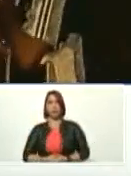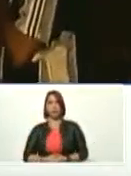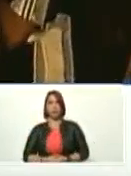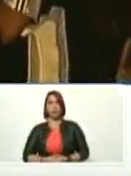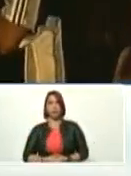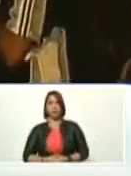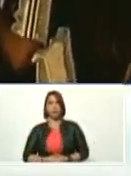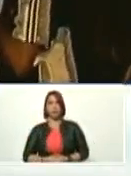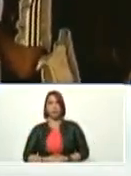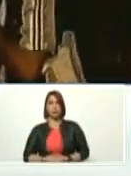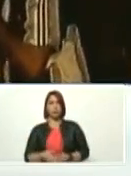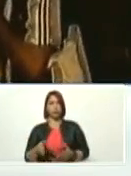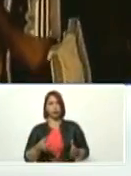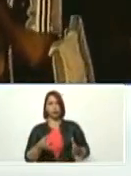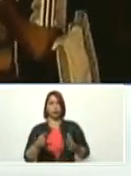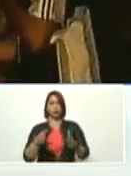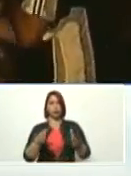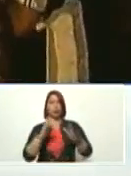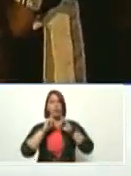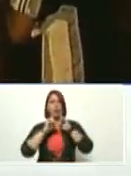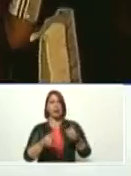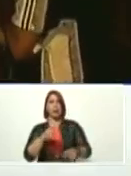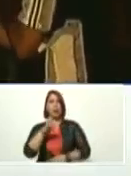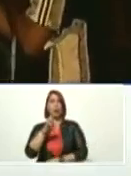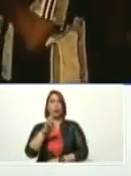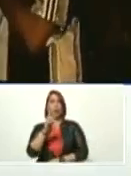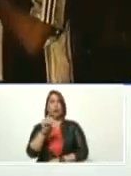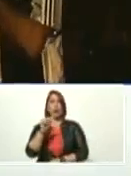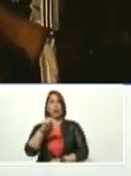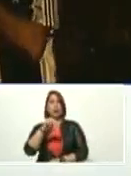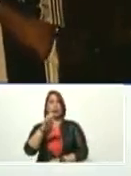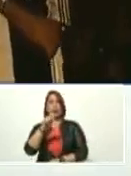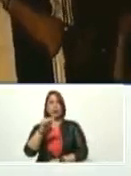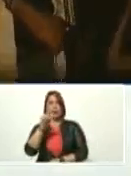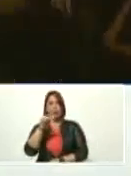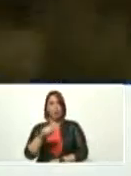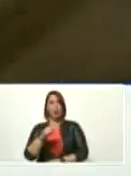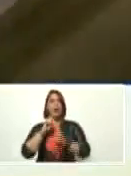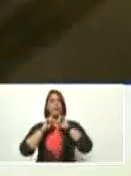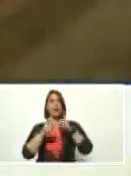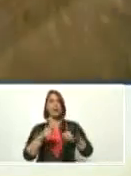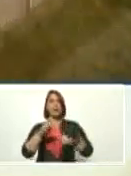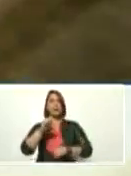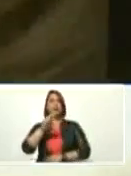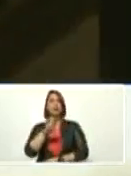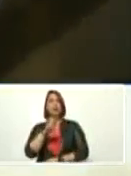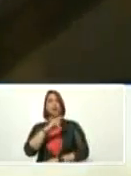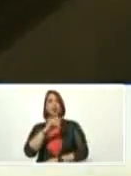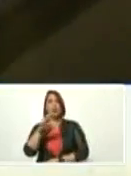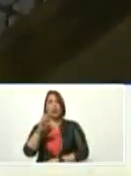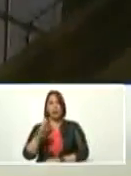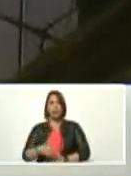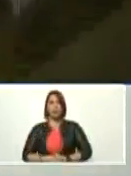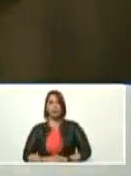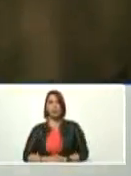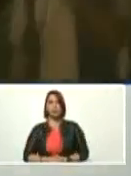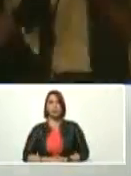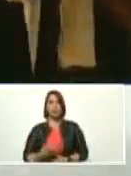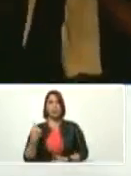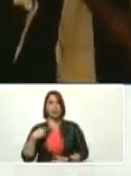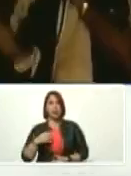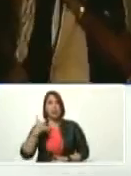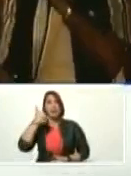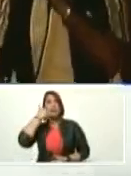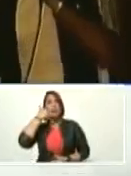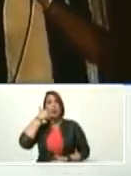íbamos por la avenida Urdaneta, la avenida Sucre, lo recuerdo perfectamente. Yo tenía un